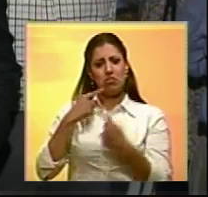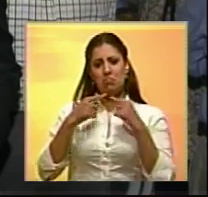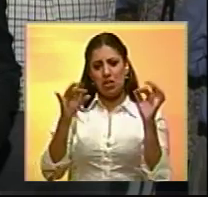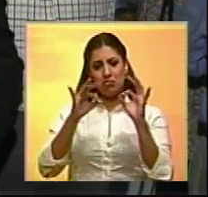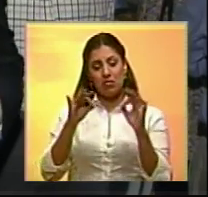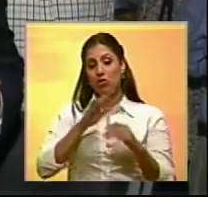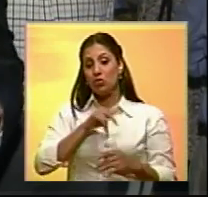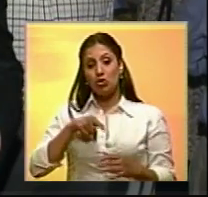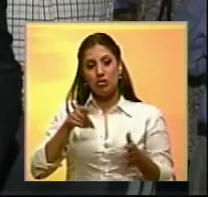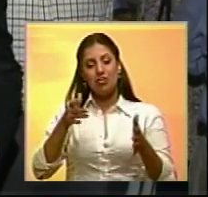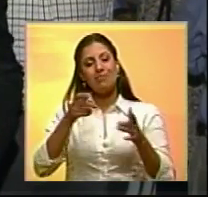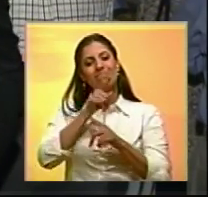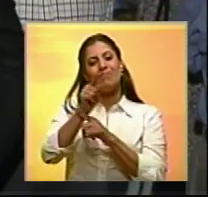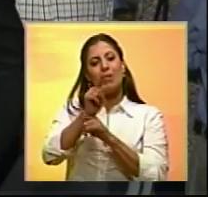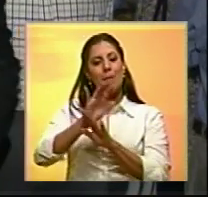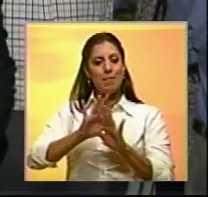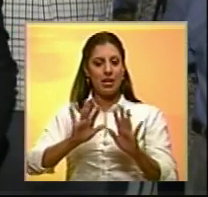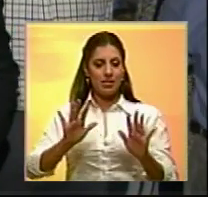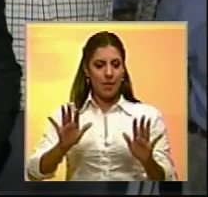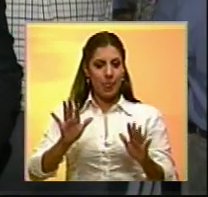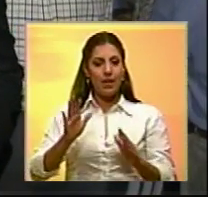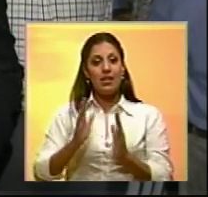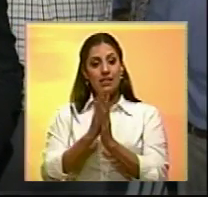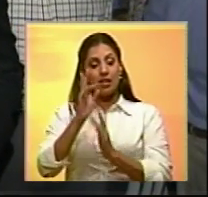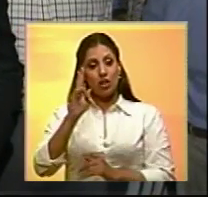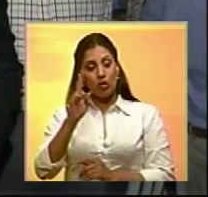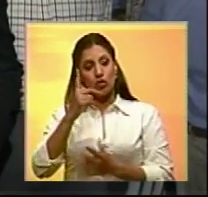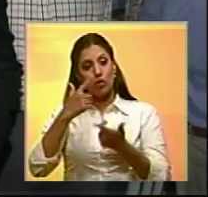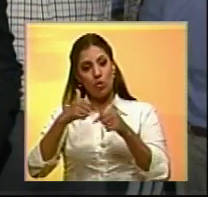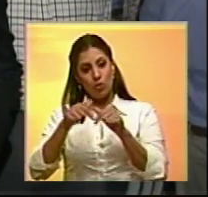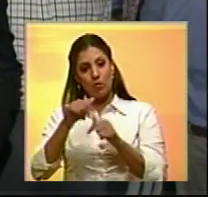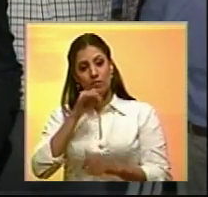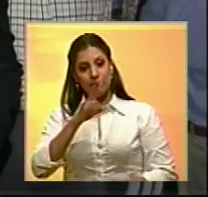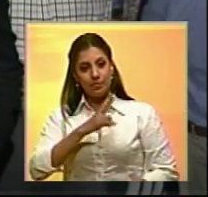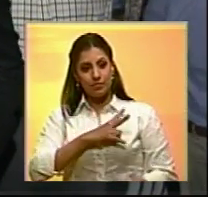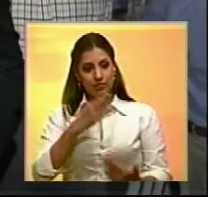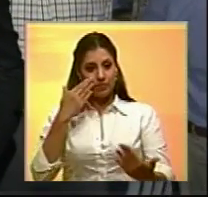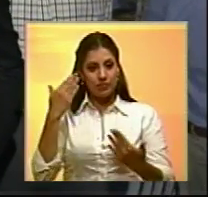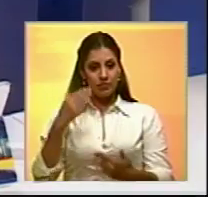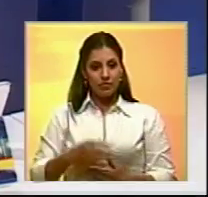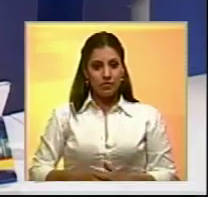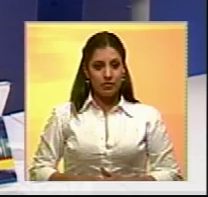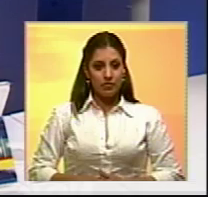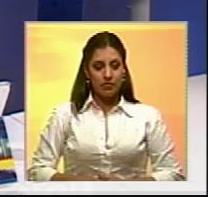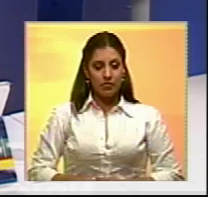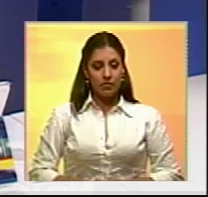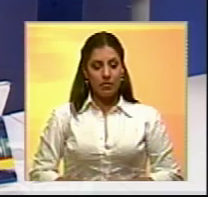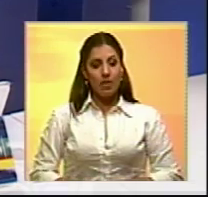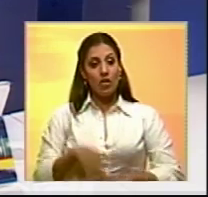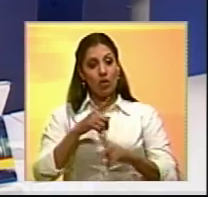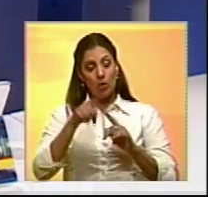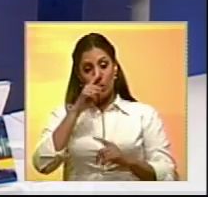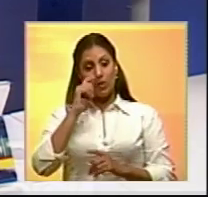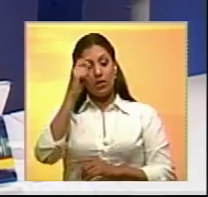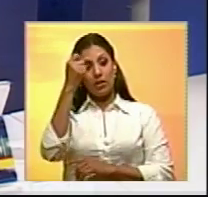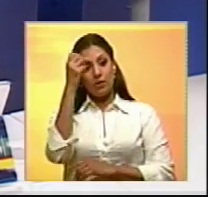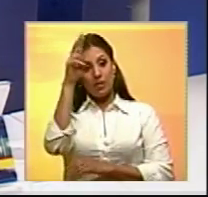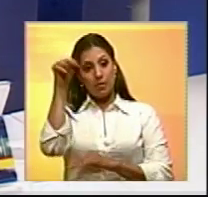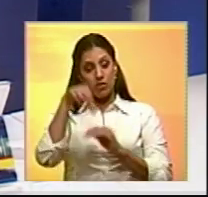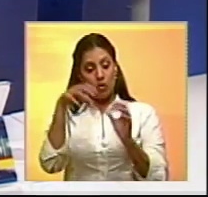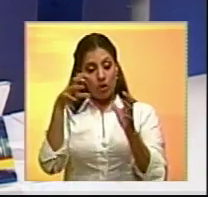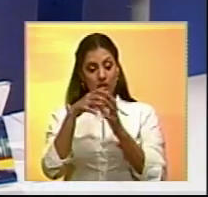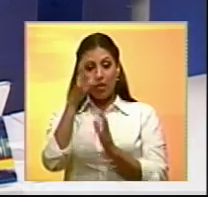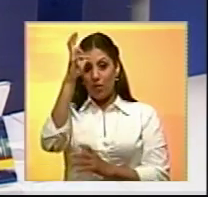sino más bien que exigir. Desde Santa Rosa de Lima, Oliver Rodríguez, Noticiero Venevisión. El diputado de la Asamblea Nacional por el